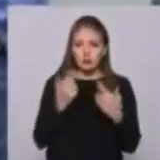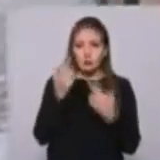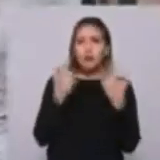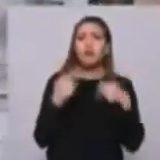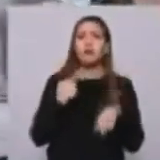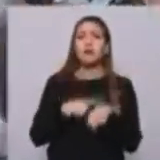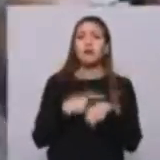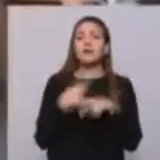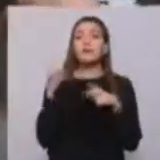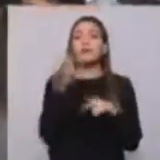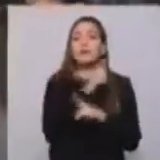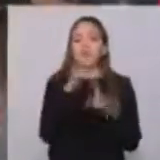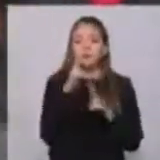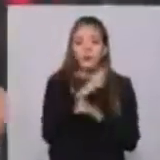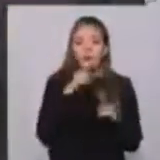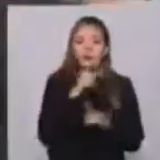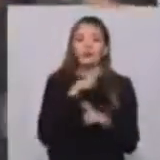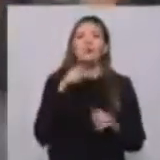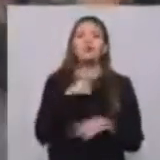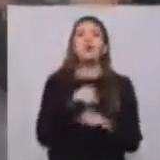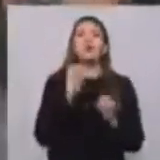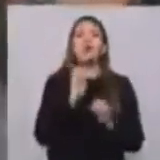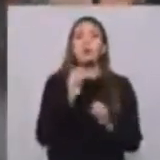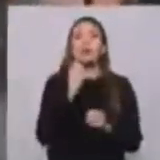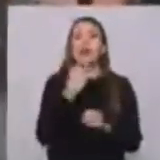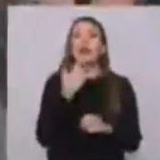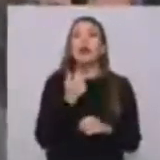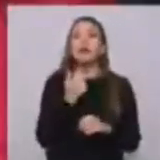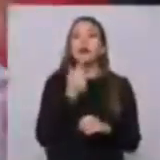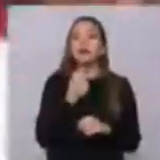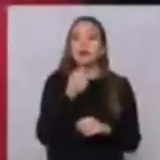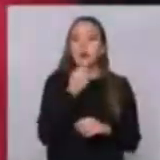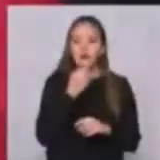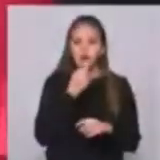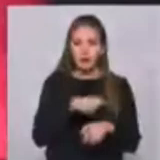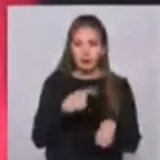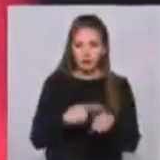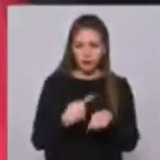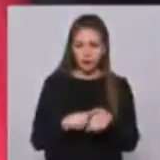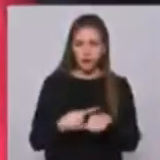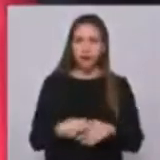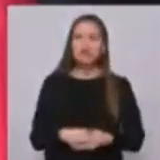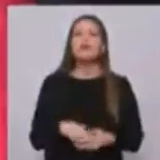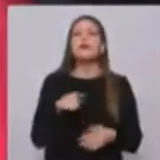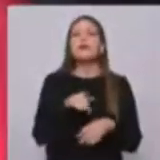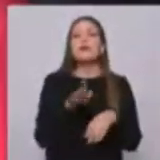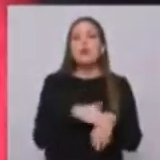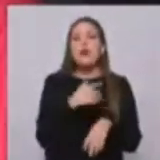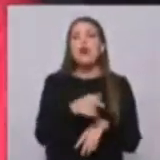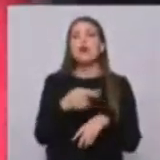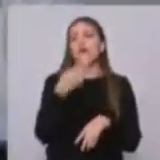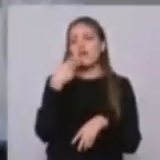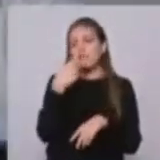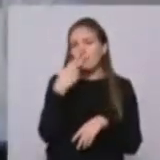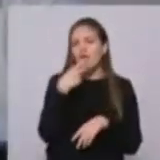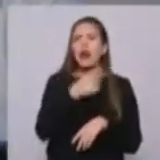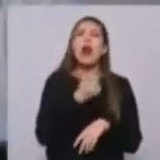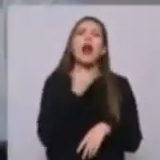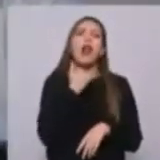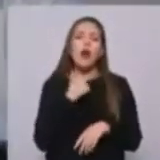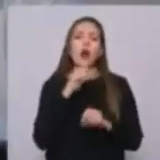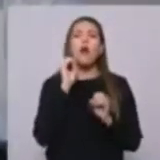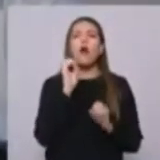la diabetes. Dichas enfermedades suelen estar asociadas al consumo de alcohol, tabaco y bebidas azucaradas, por lo que Alejandro